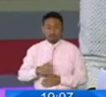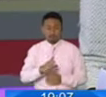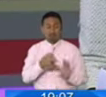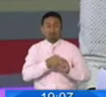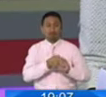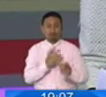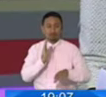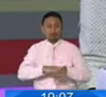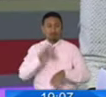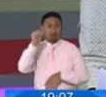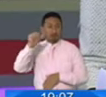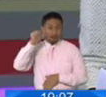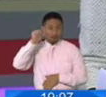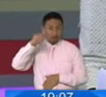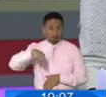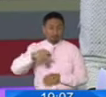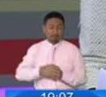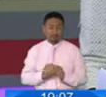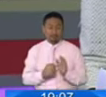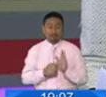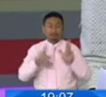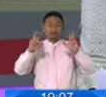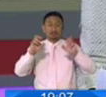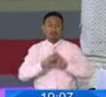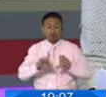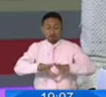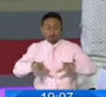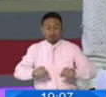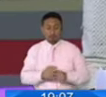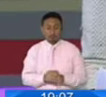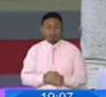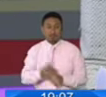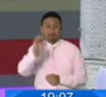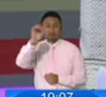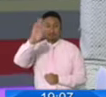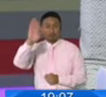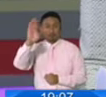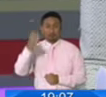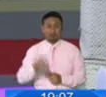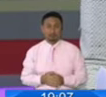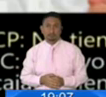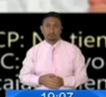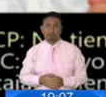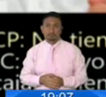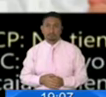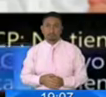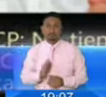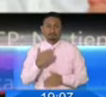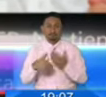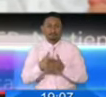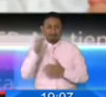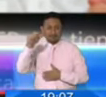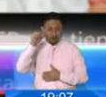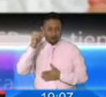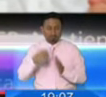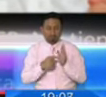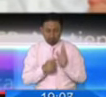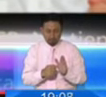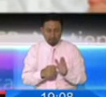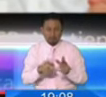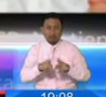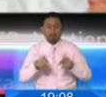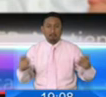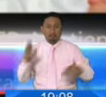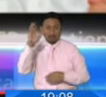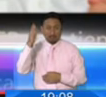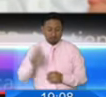audios difundidos por un medio brasileño en torno a los escándalos de corrupción de Odebrecht. Luego de los audios revelados por un diario